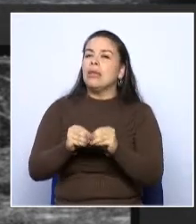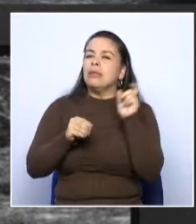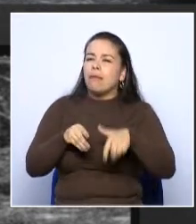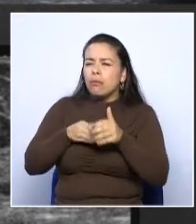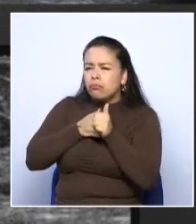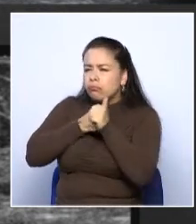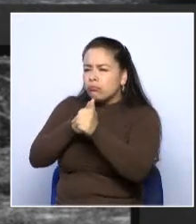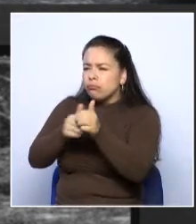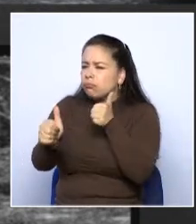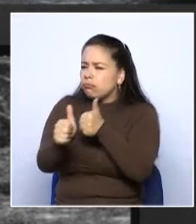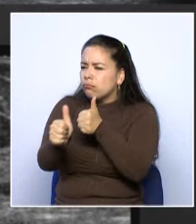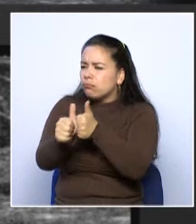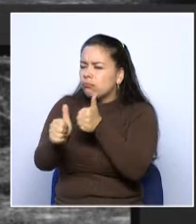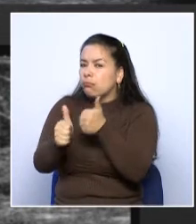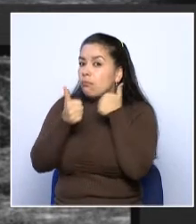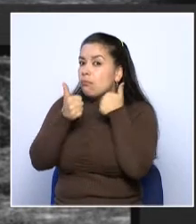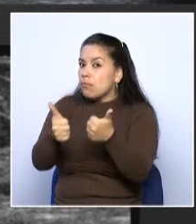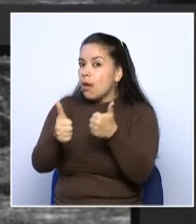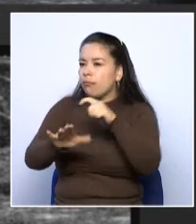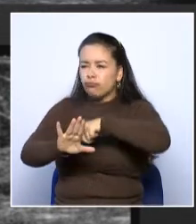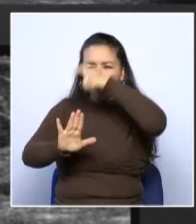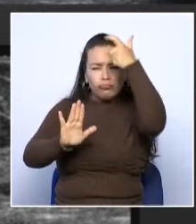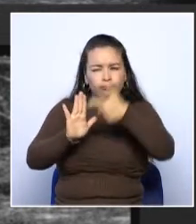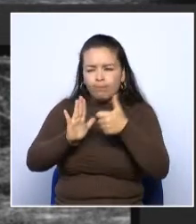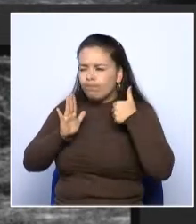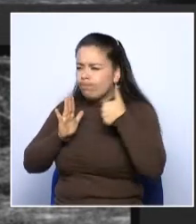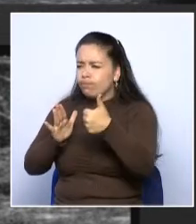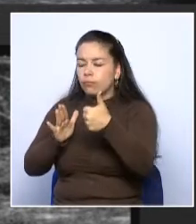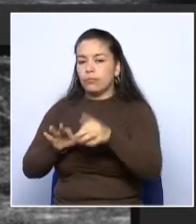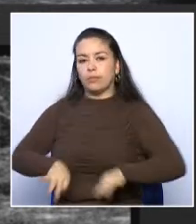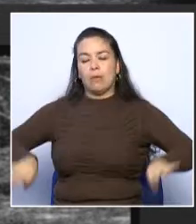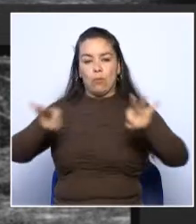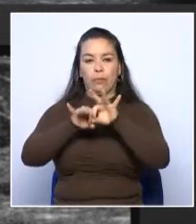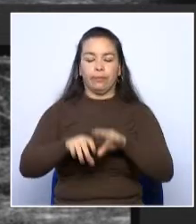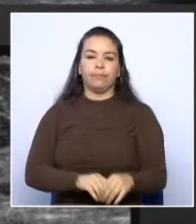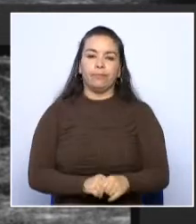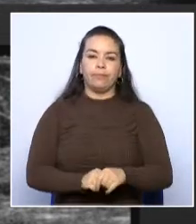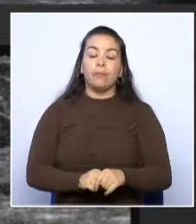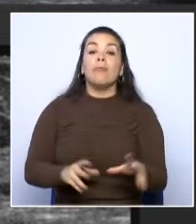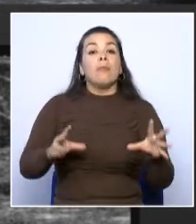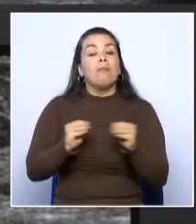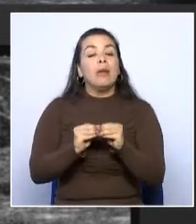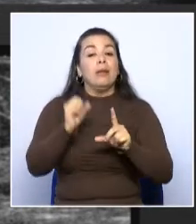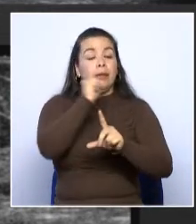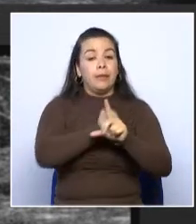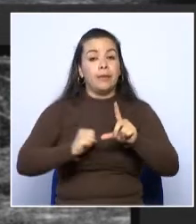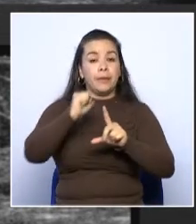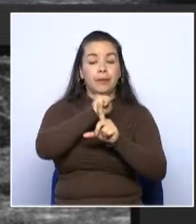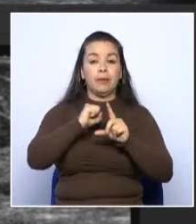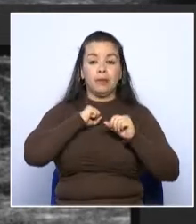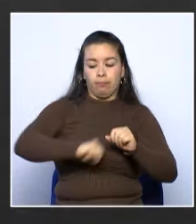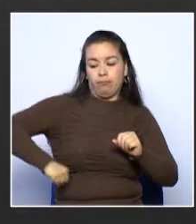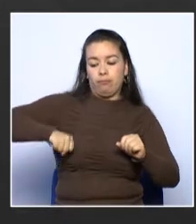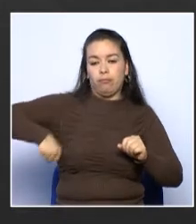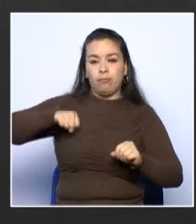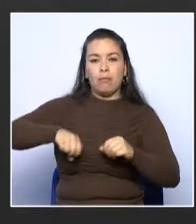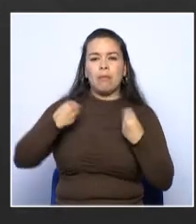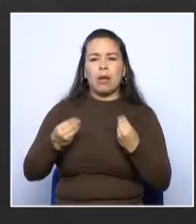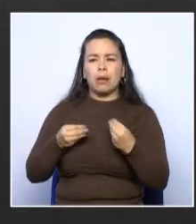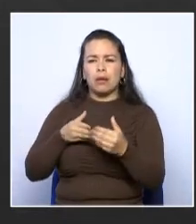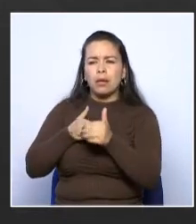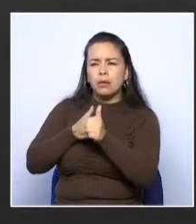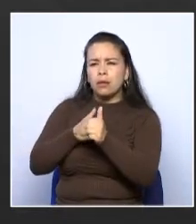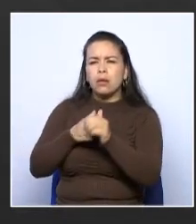seguimiento bien completo de ellos, ¿sí? También la ecografía mamaria nos va a servir para guiar biopsias,